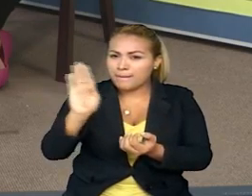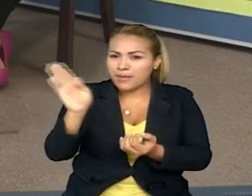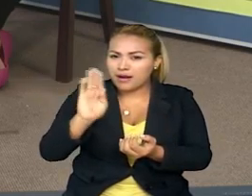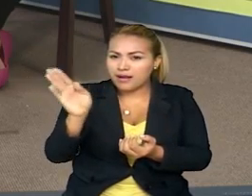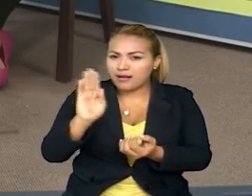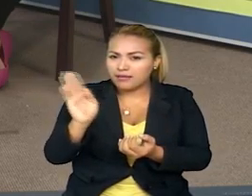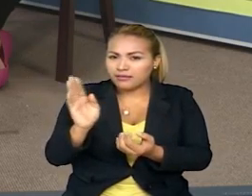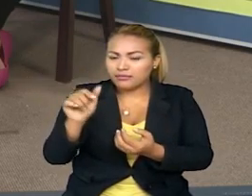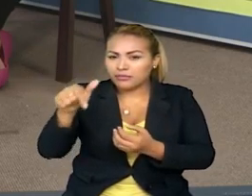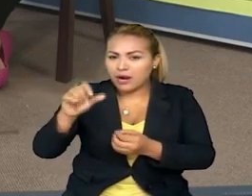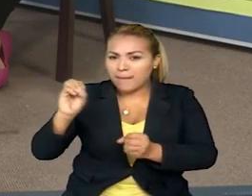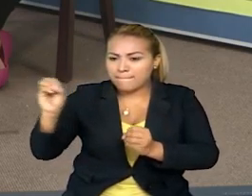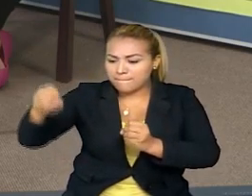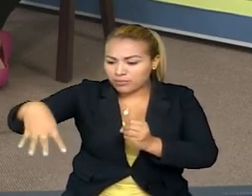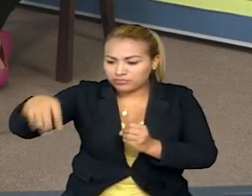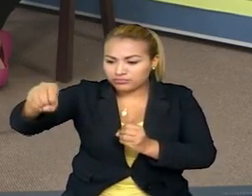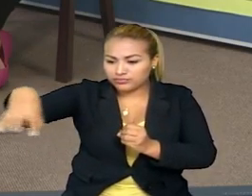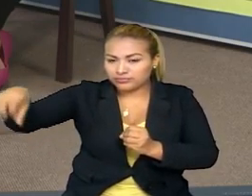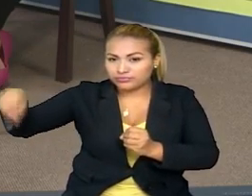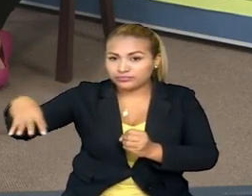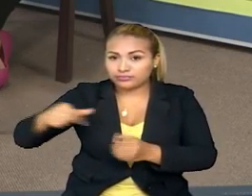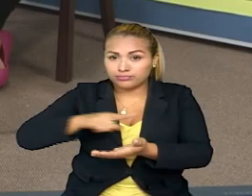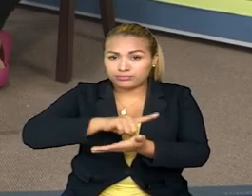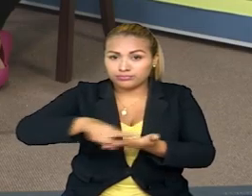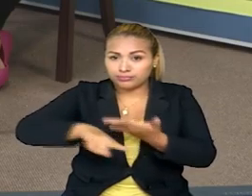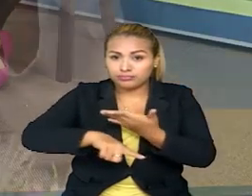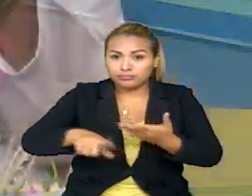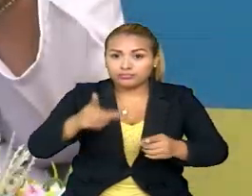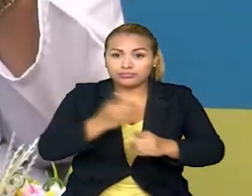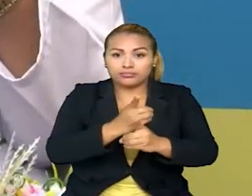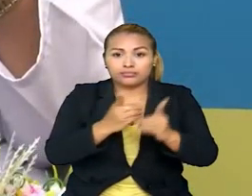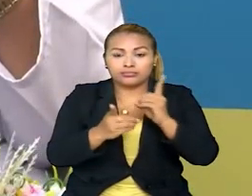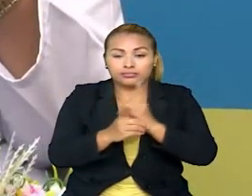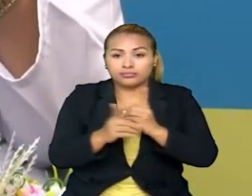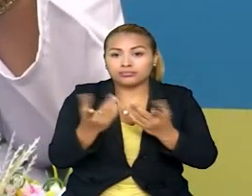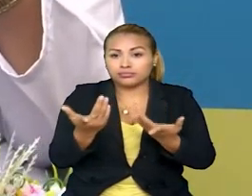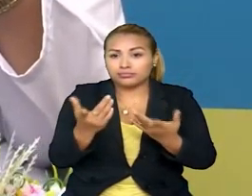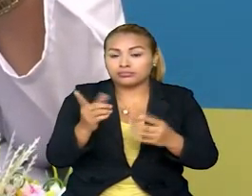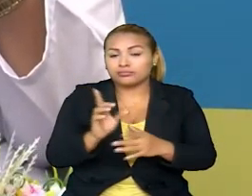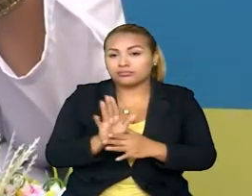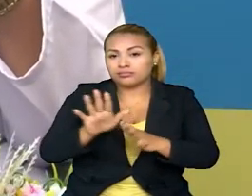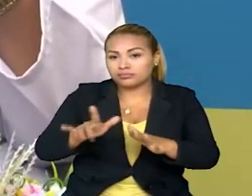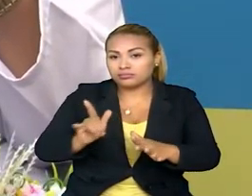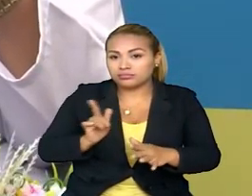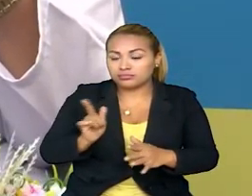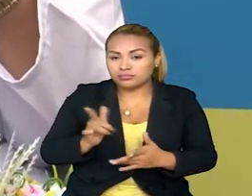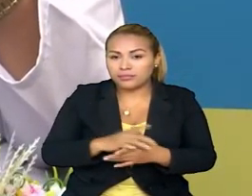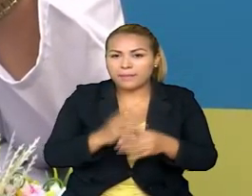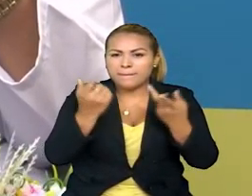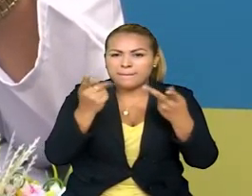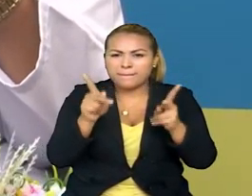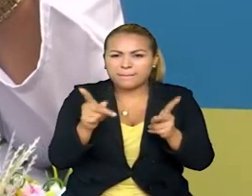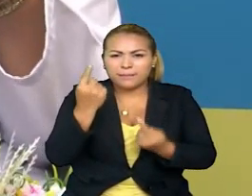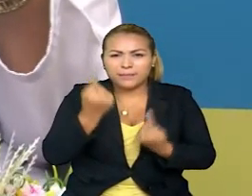estadio de zancudo adulto tenemos la fumigación cada uno tiene su propia intervención pero cuáles